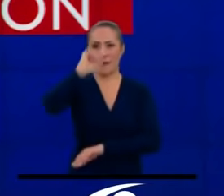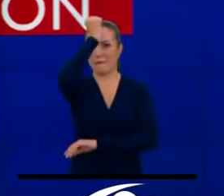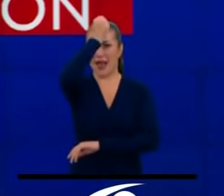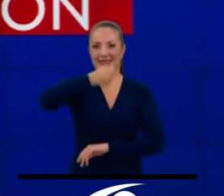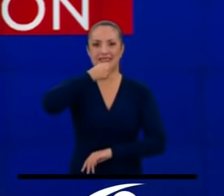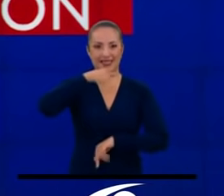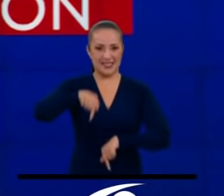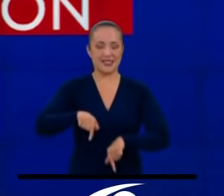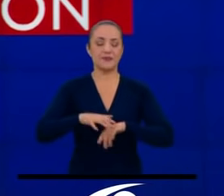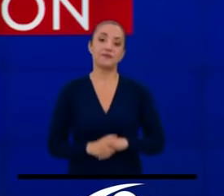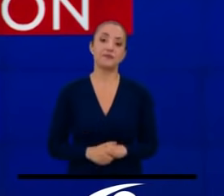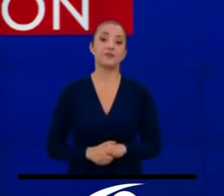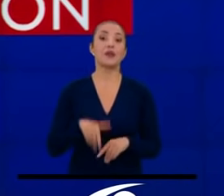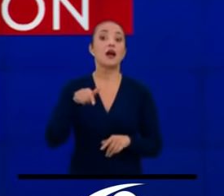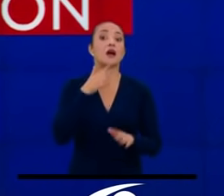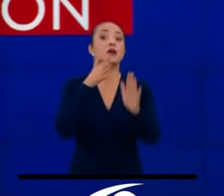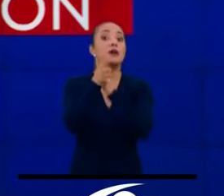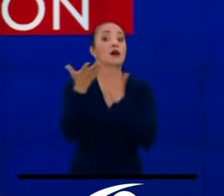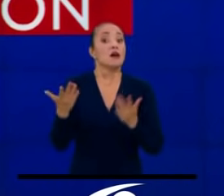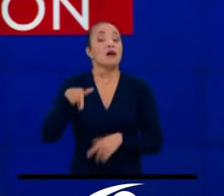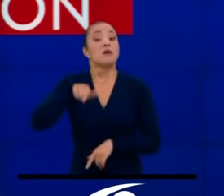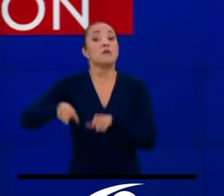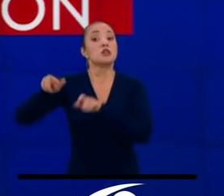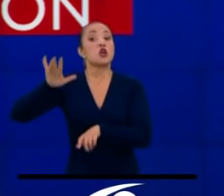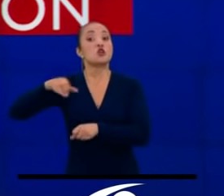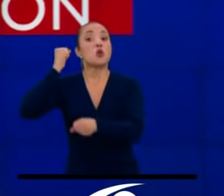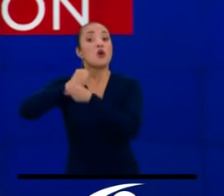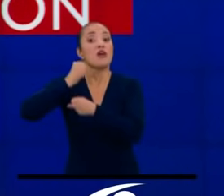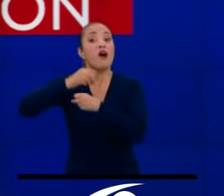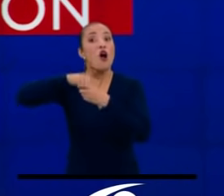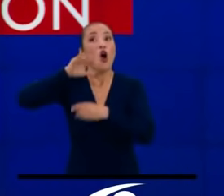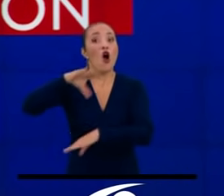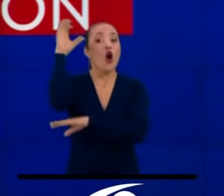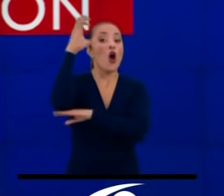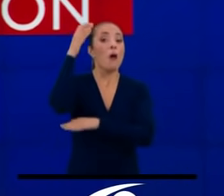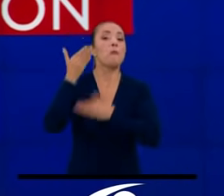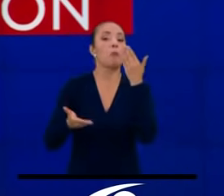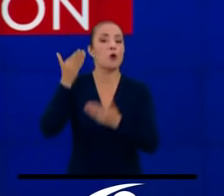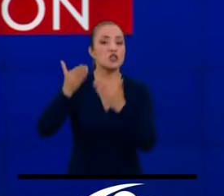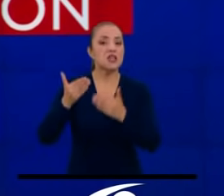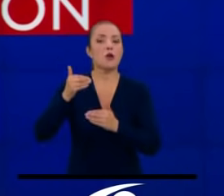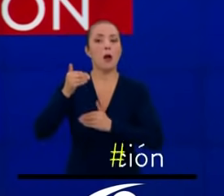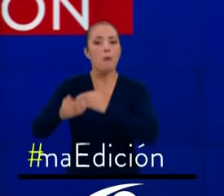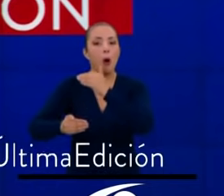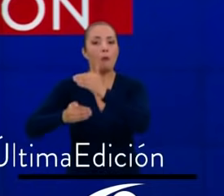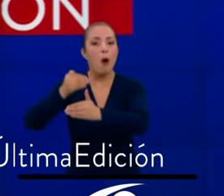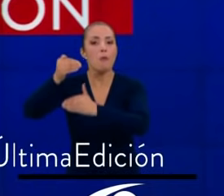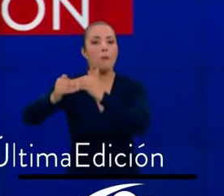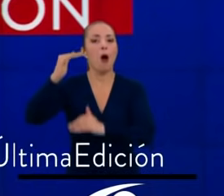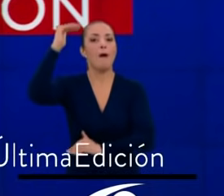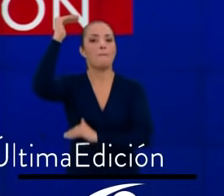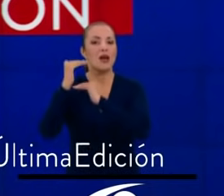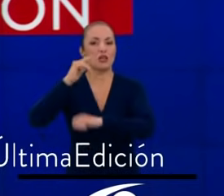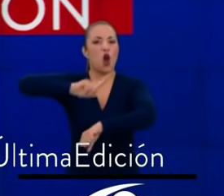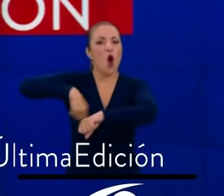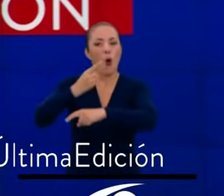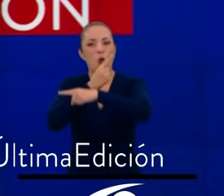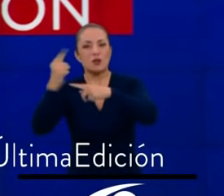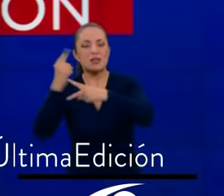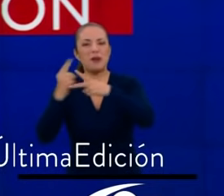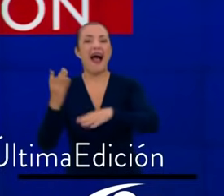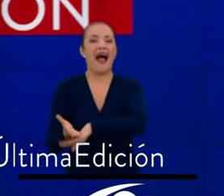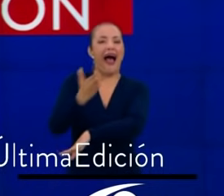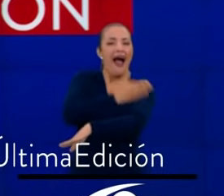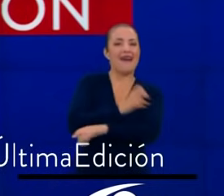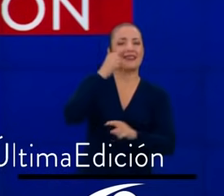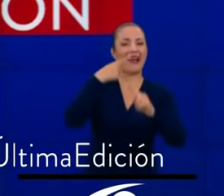Los trabajadores colombianos podrían empezar a trabajar menos horas semanales en los próximos años. El Congreso aprobó el proyecto presentado por el expresidente Álvaro